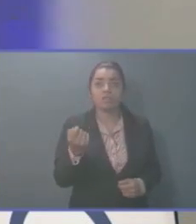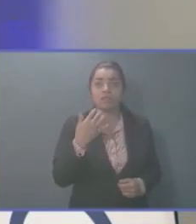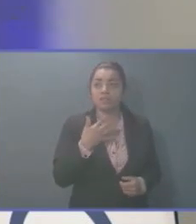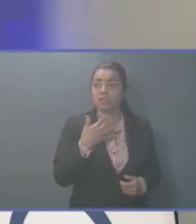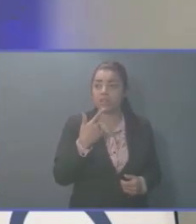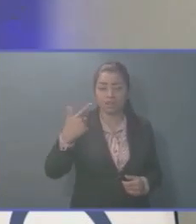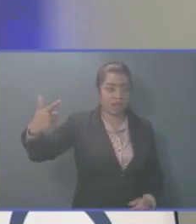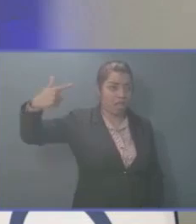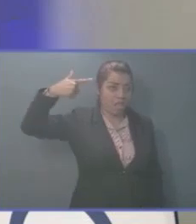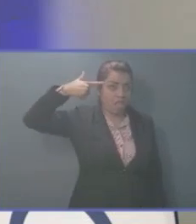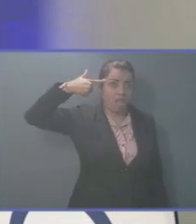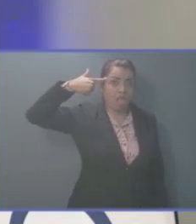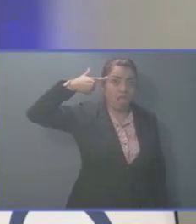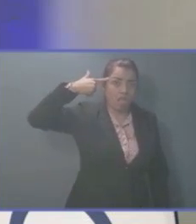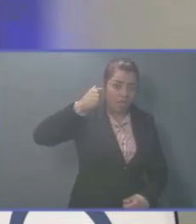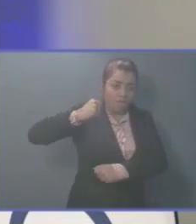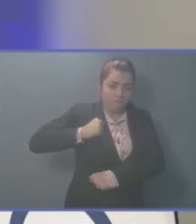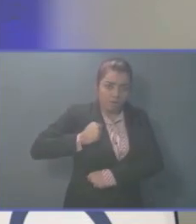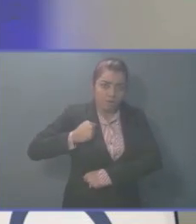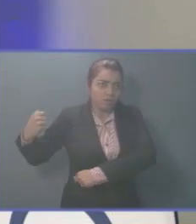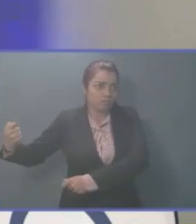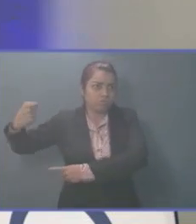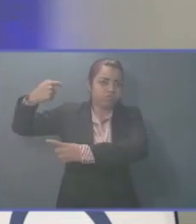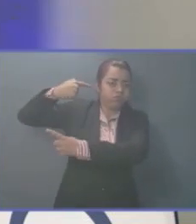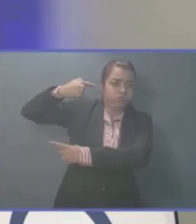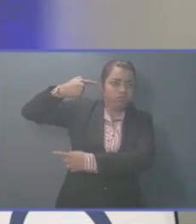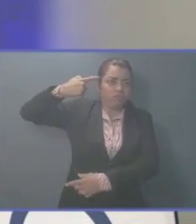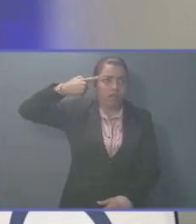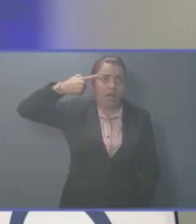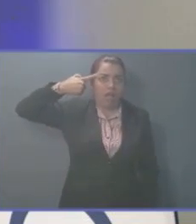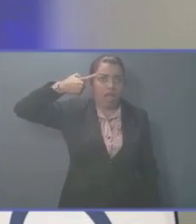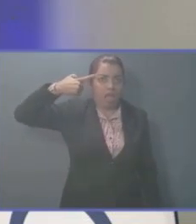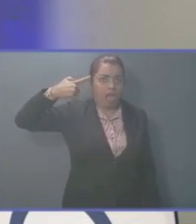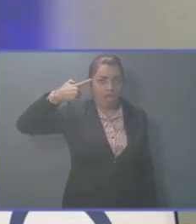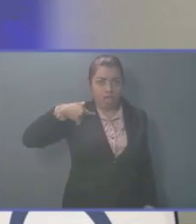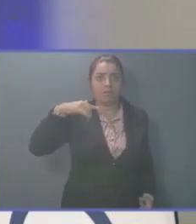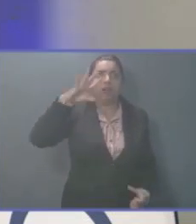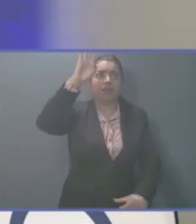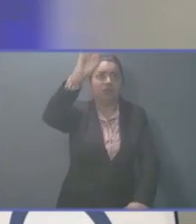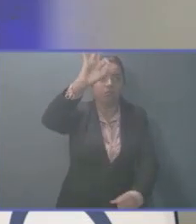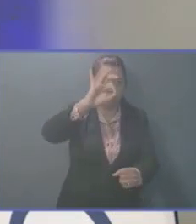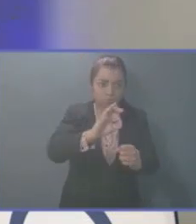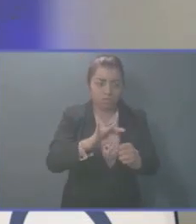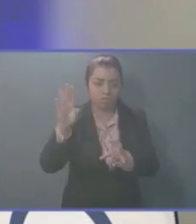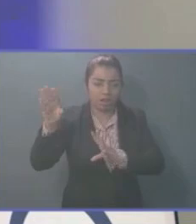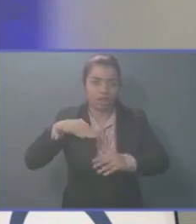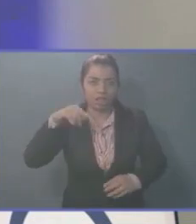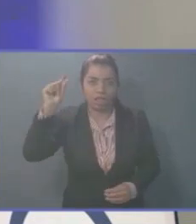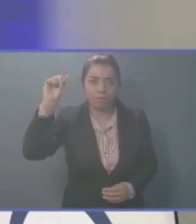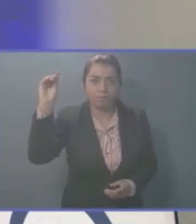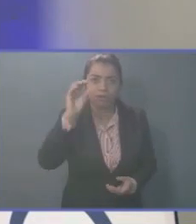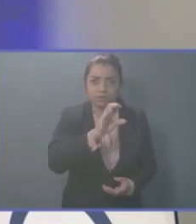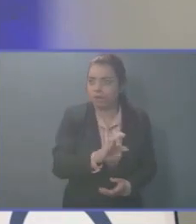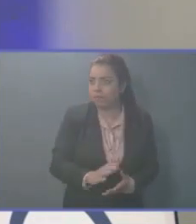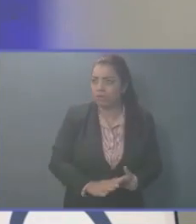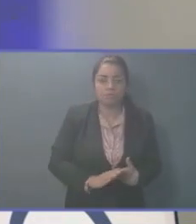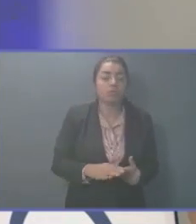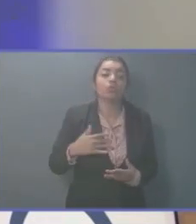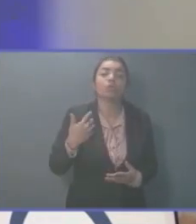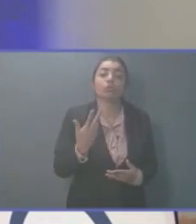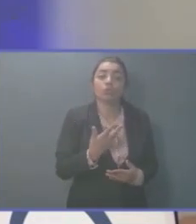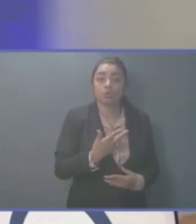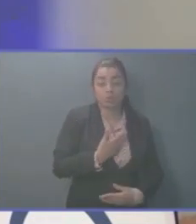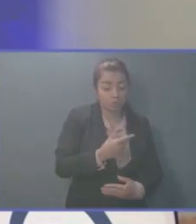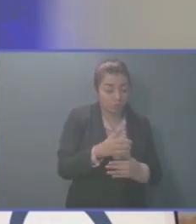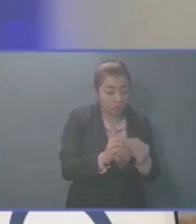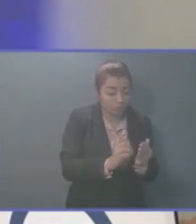apunte en la cabeza con un fusil o con algún arma para que votemos o no votemos por algo. Lo hacemos cuando estamos